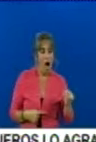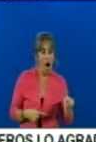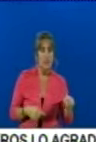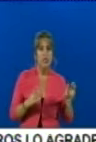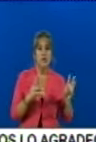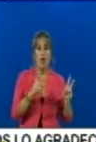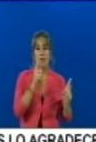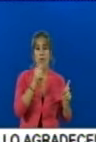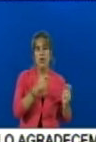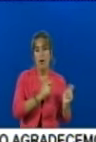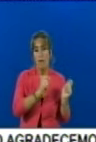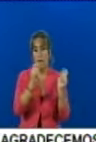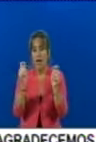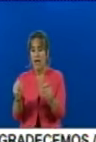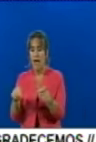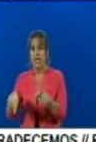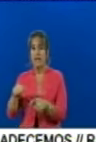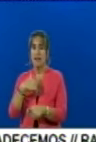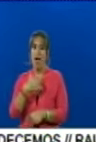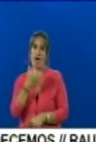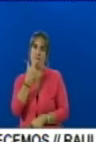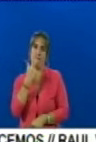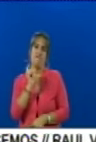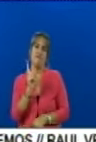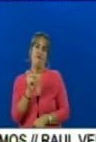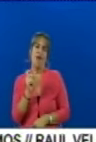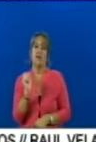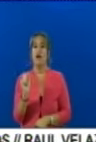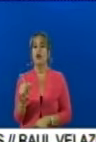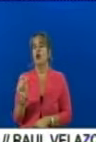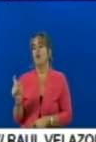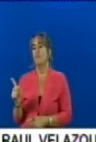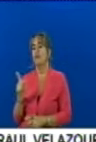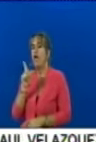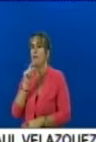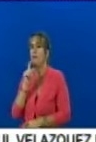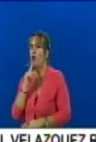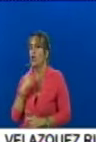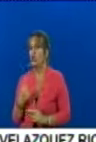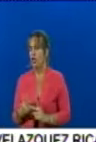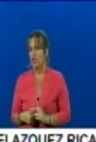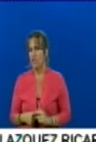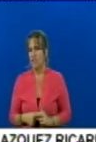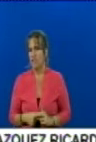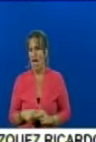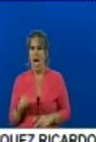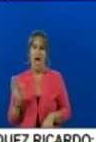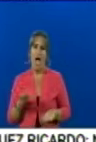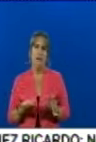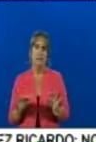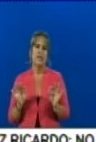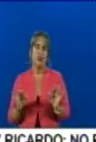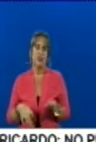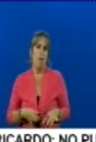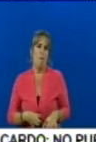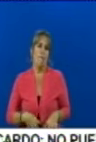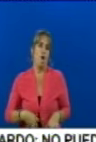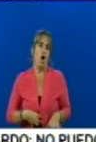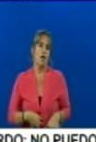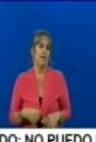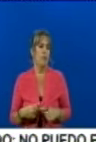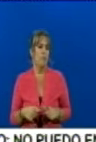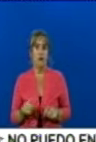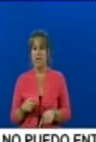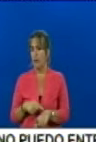inventarios para pagar esas afectaciones que se le generan a la población y que ocasionan justo disgusto, porque